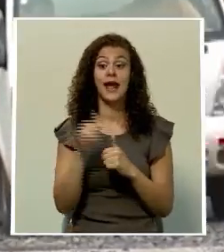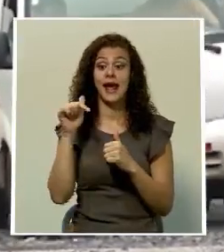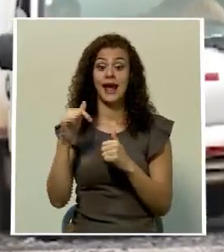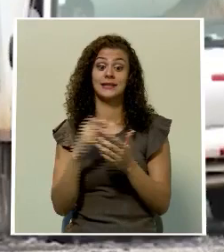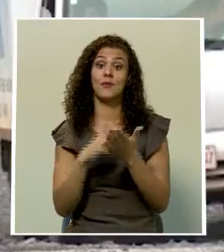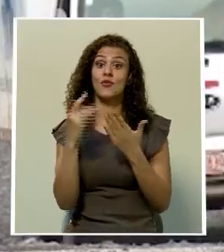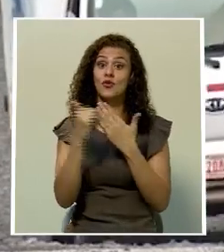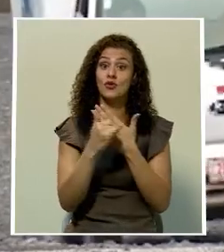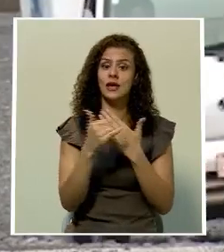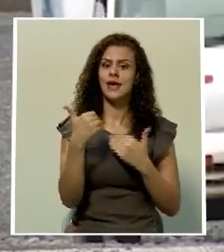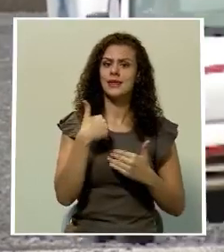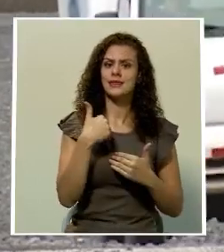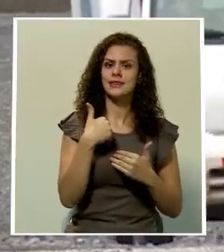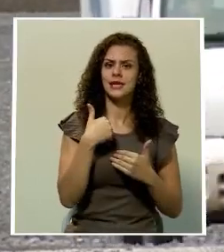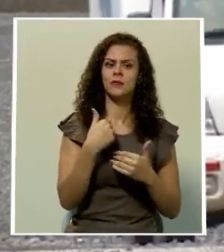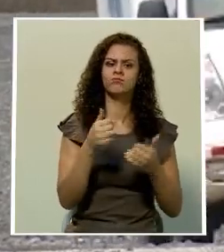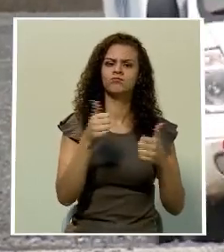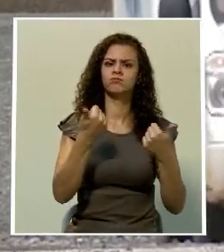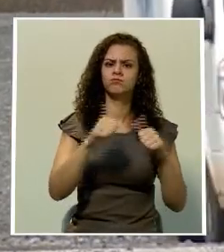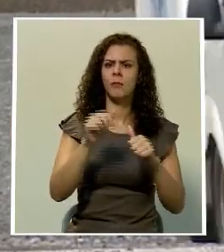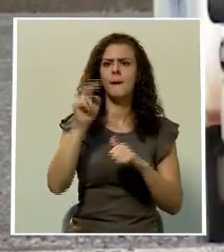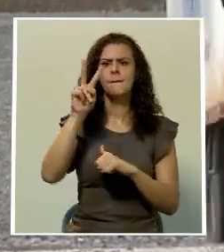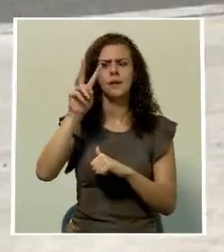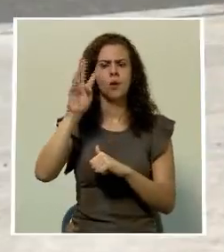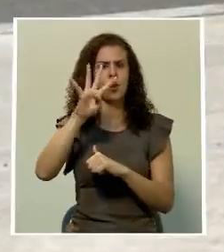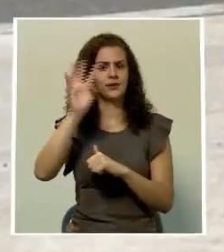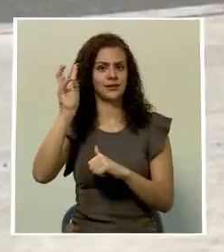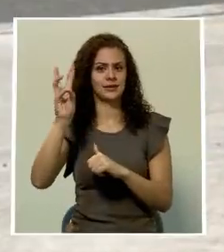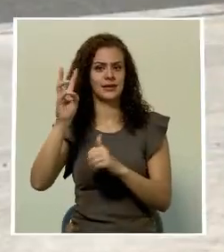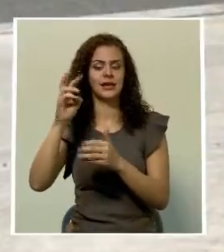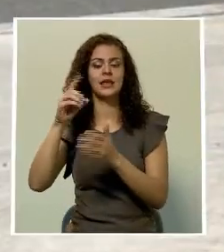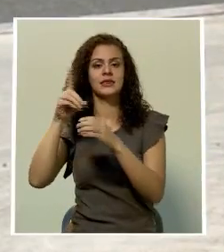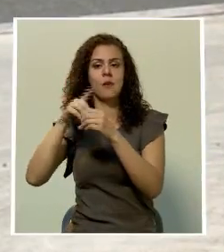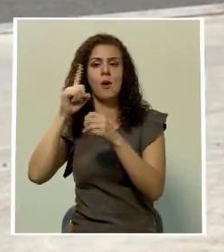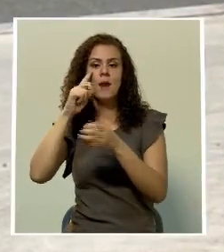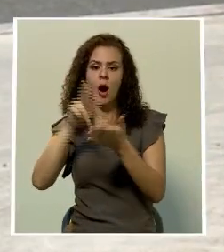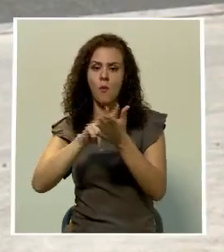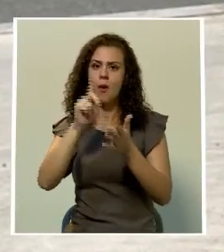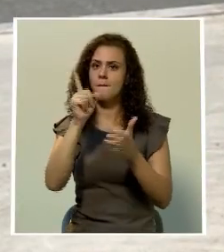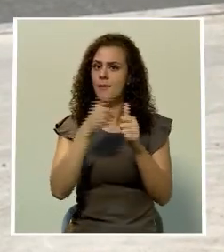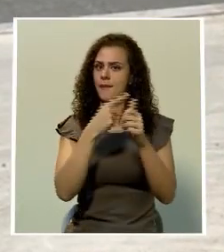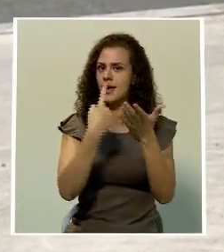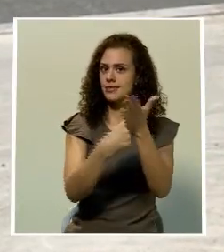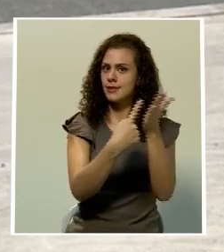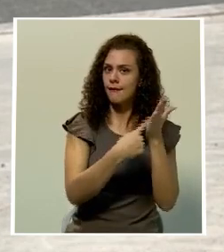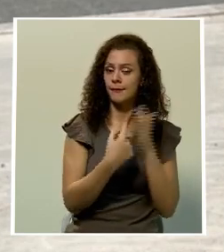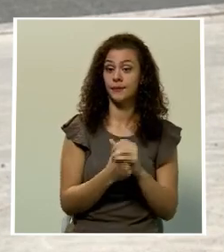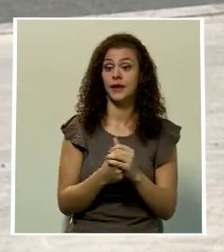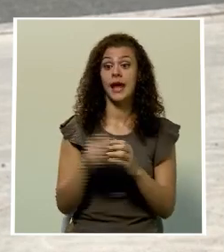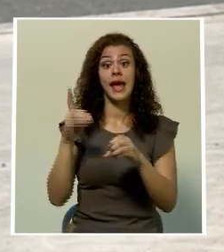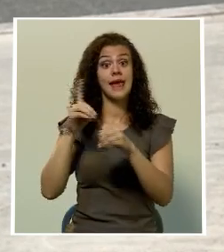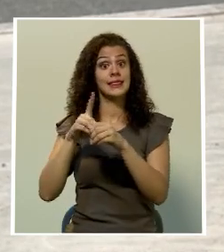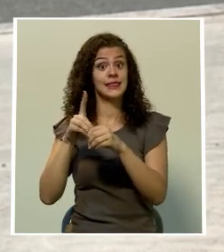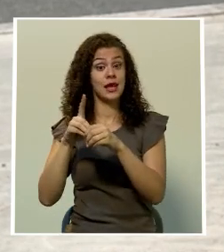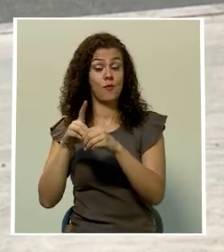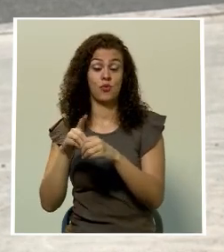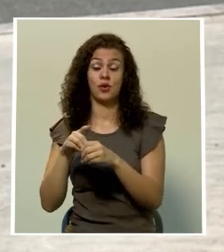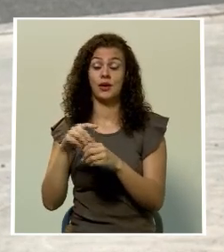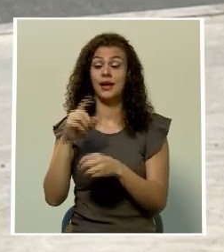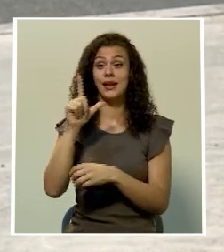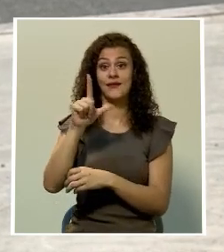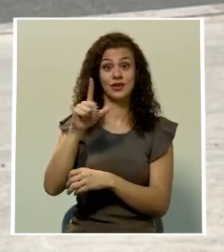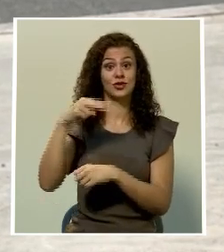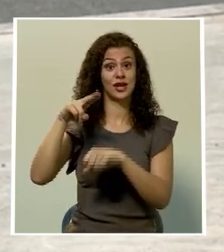Este proyecto contó con el aval de 46 diputados para su aprobación en primer debate. Según la diputada de Liberación Nacional, María